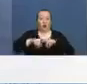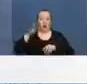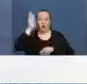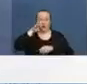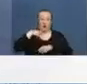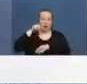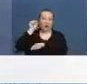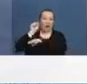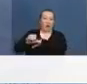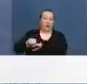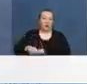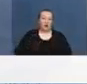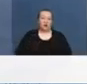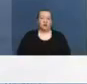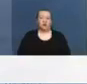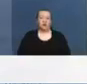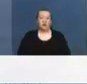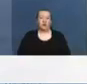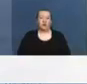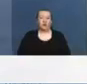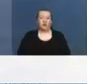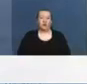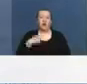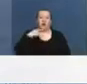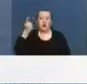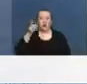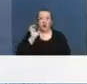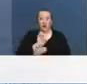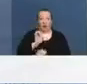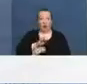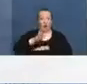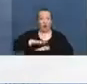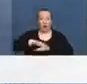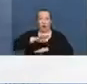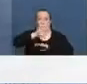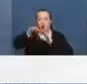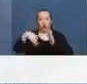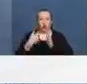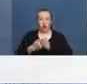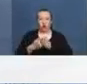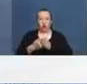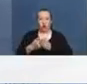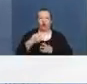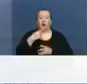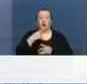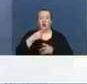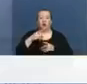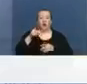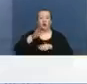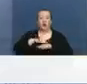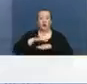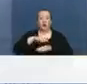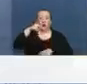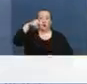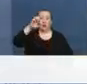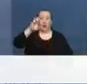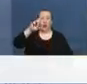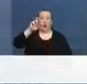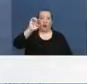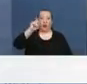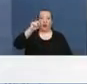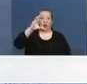como nos odia está declarando al de culpa miento de los casos para que progrese contra nosotros lo declaró contra perenco culpable al estado